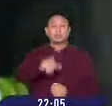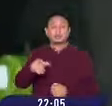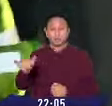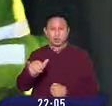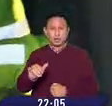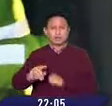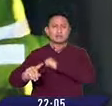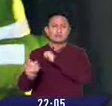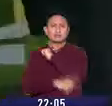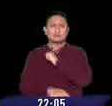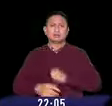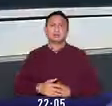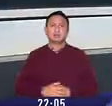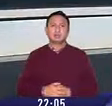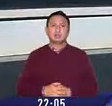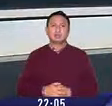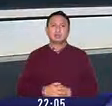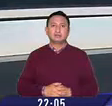aplicados.